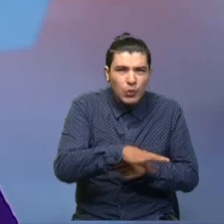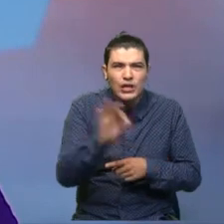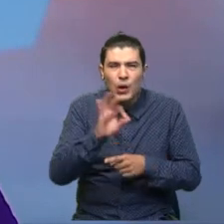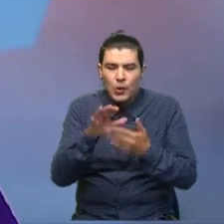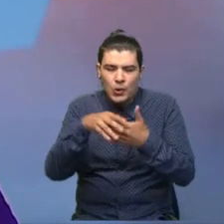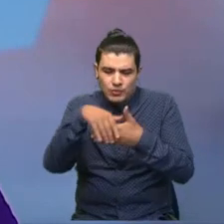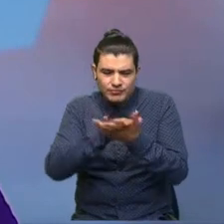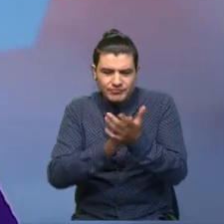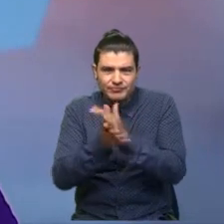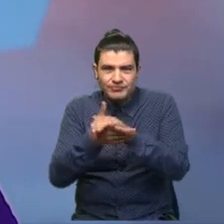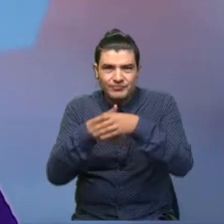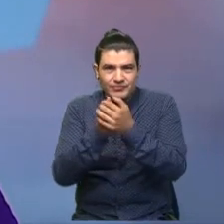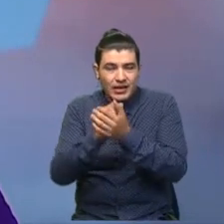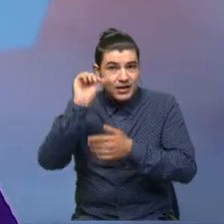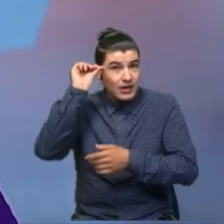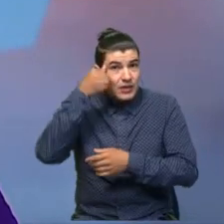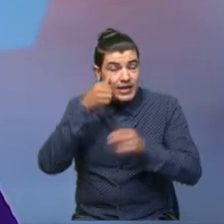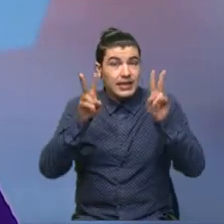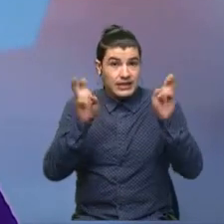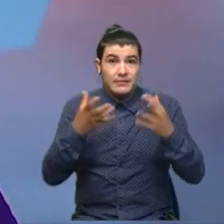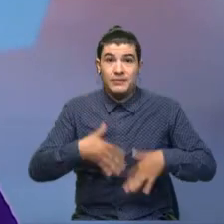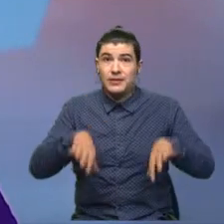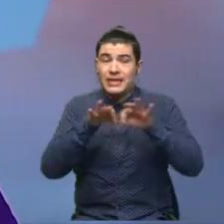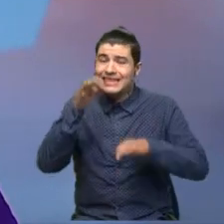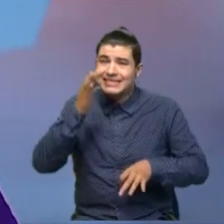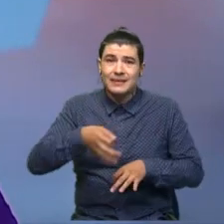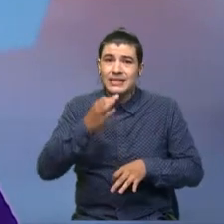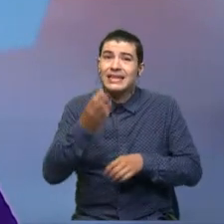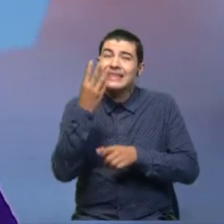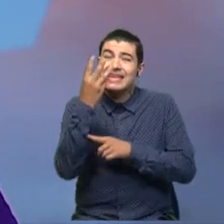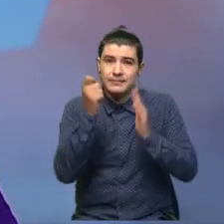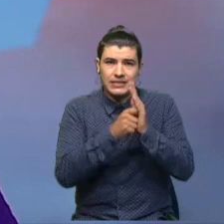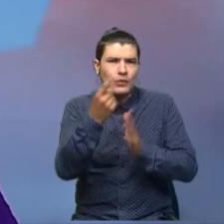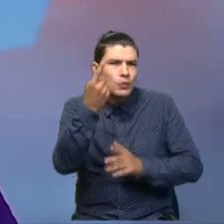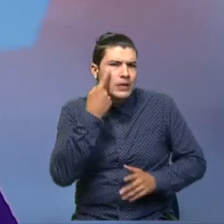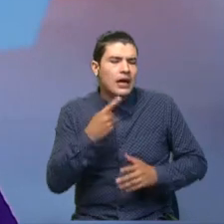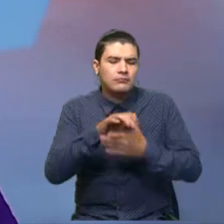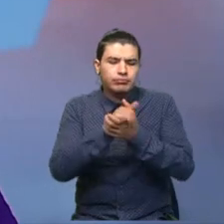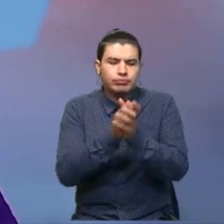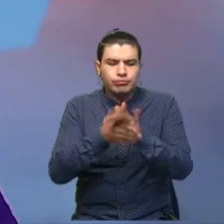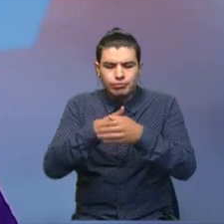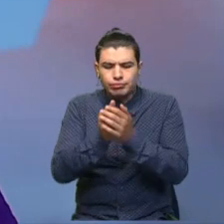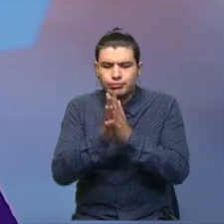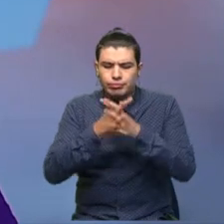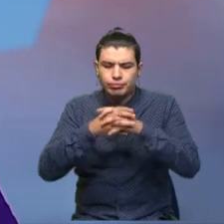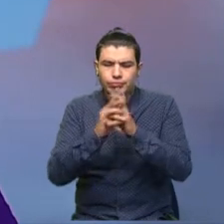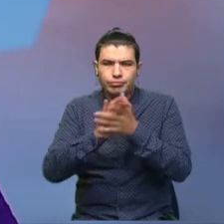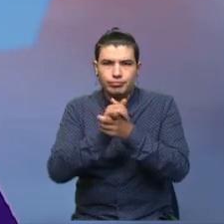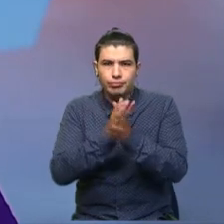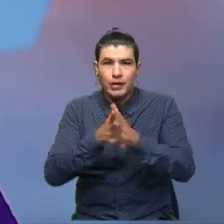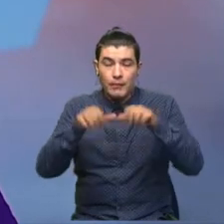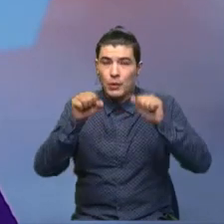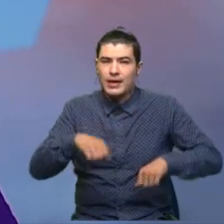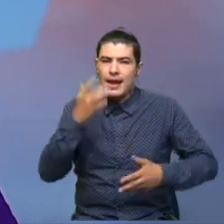las manos. Recordemos que es importante lavarse las manos mínimo 3 veces al día para poder tener una buena